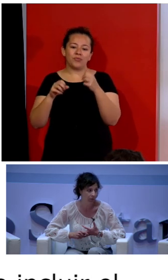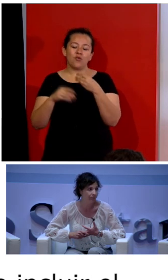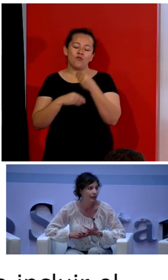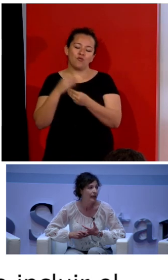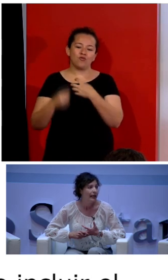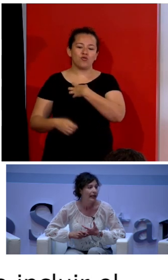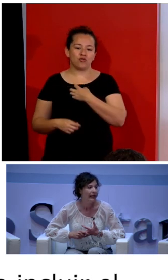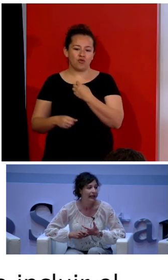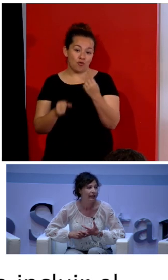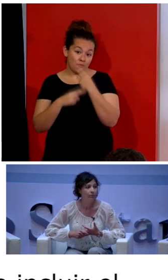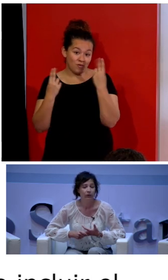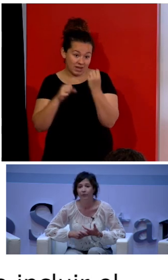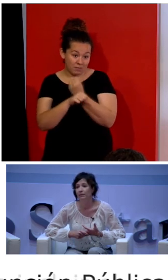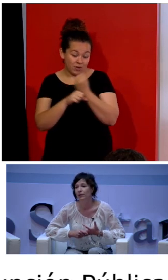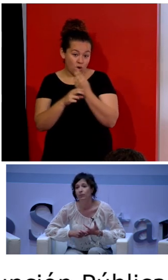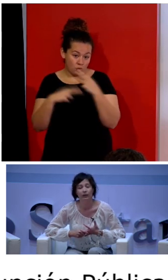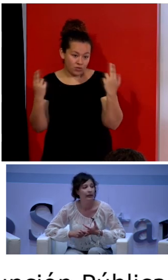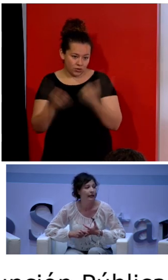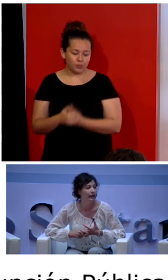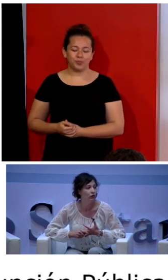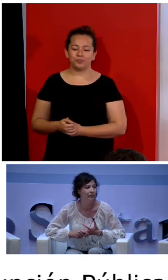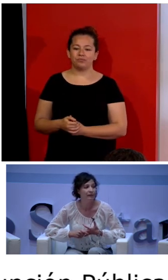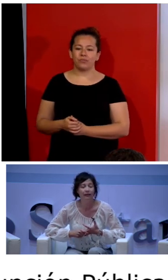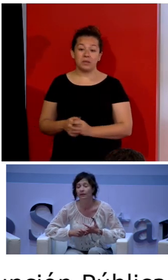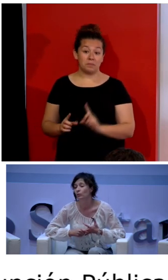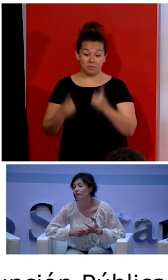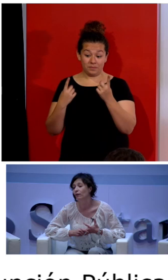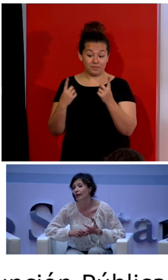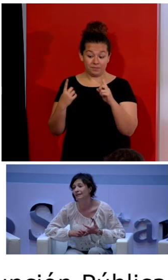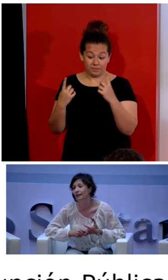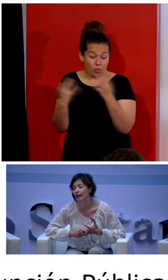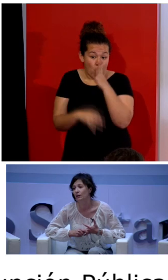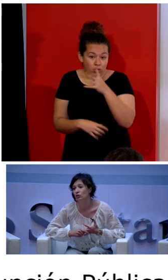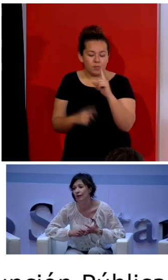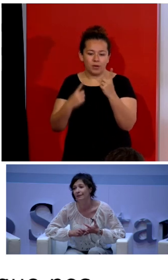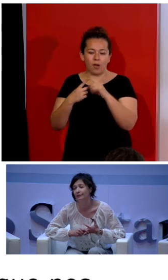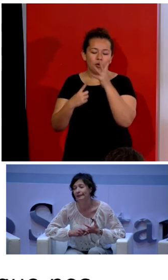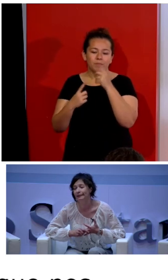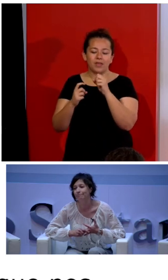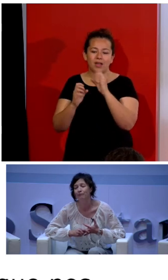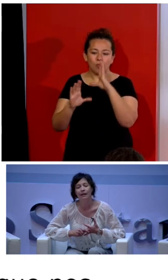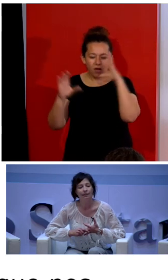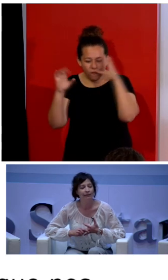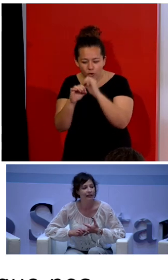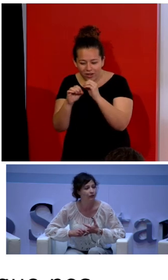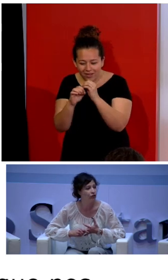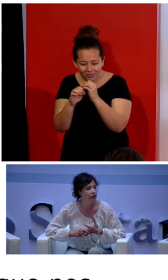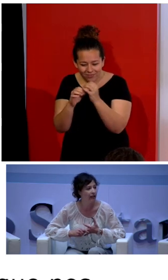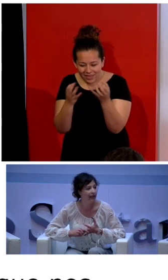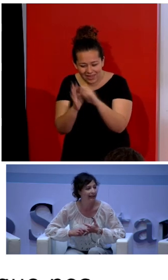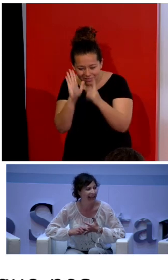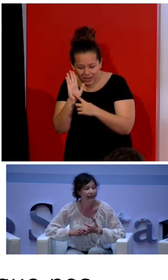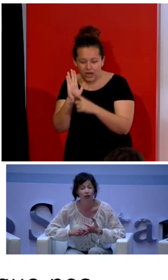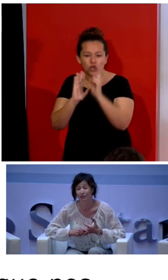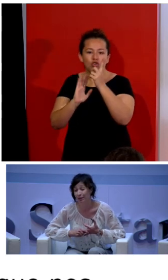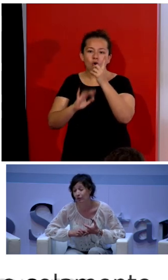público. ¿Ello por qué? Primero, porque nos permite hacer un enfoque integral, no solamente centrarnos